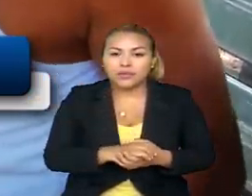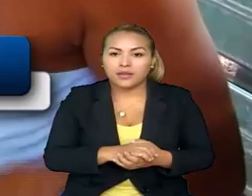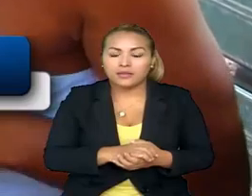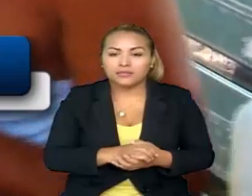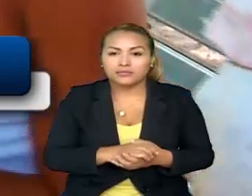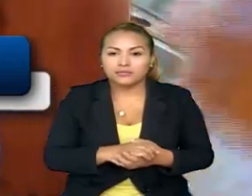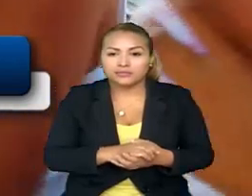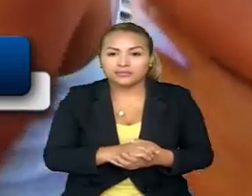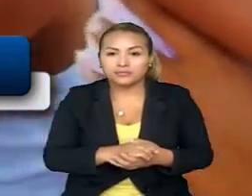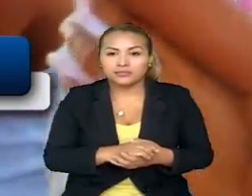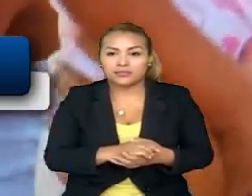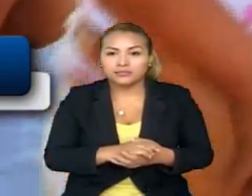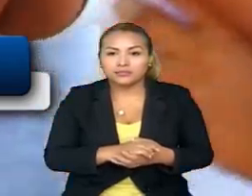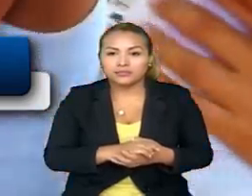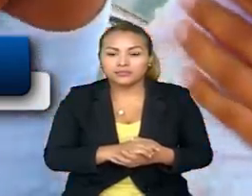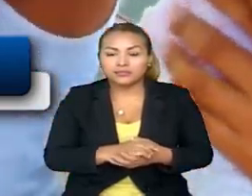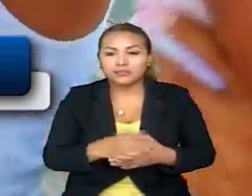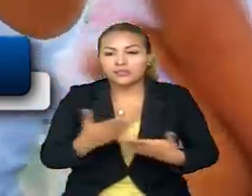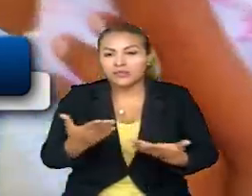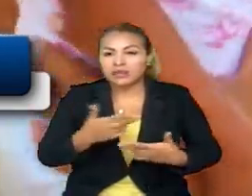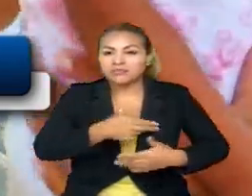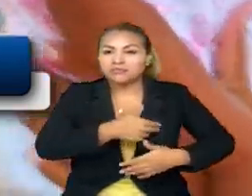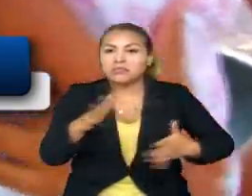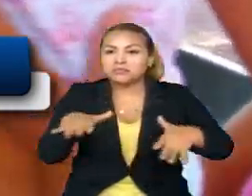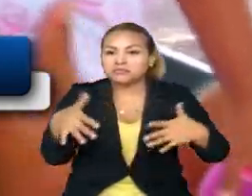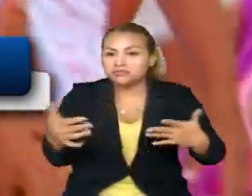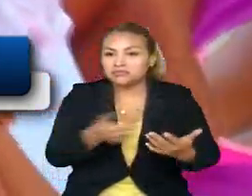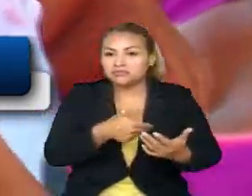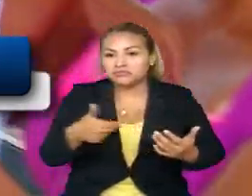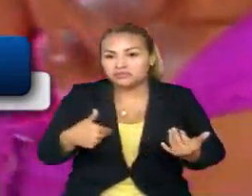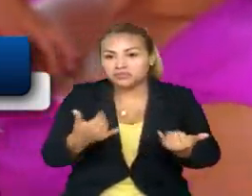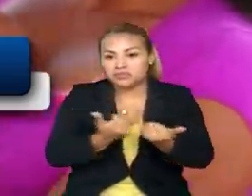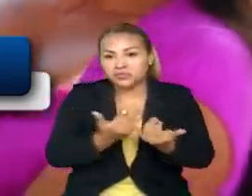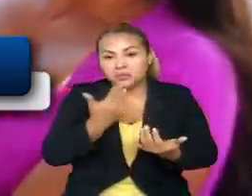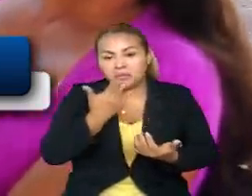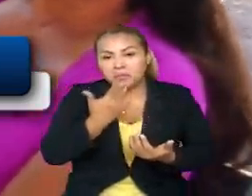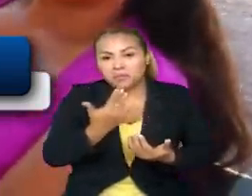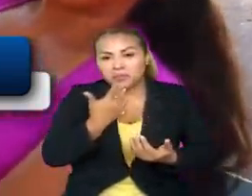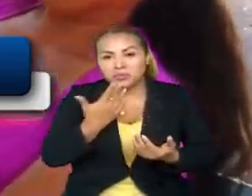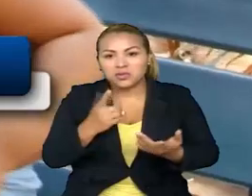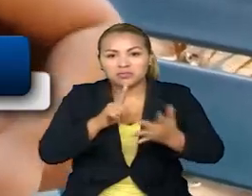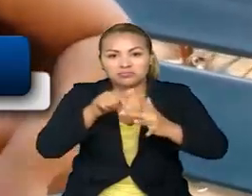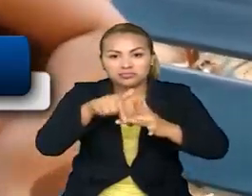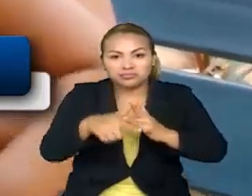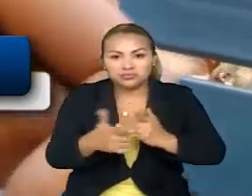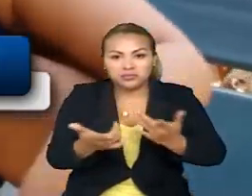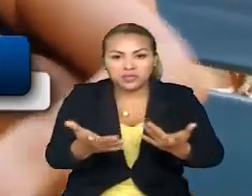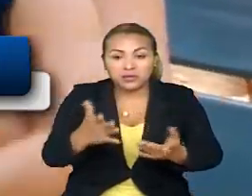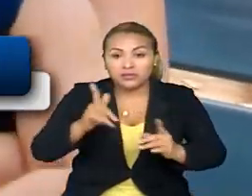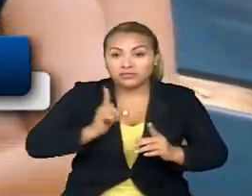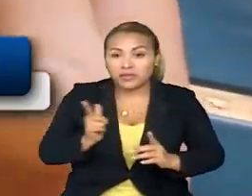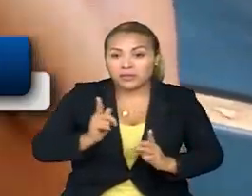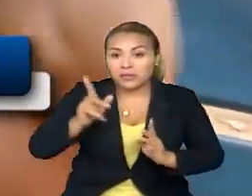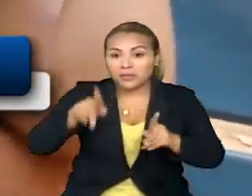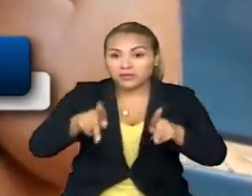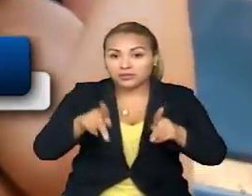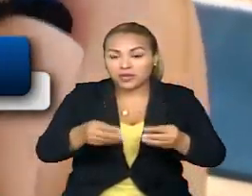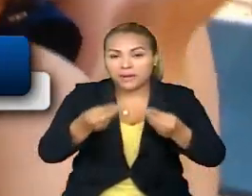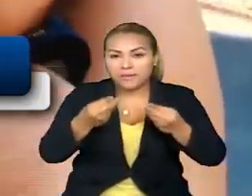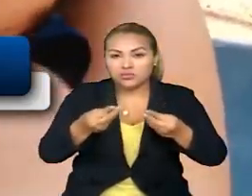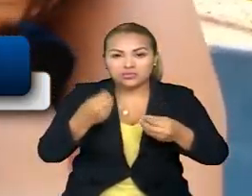hacemos cuando tenemos un buen estado de vida psicológica tenemos personas con menos enfermedades crónicas